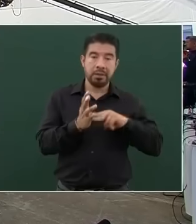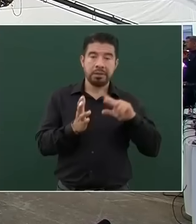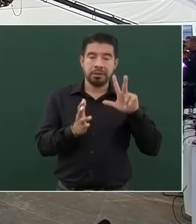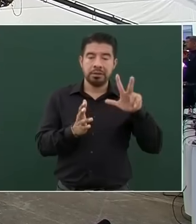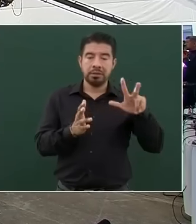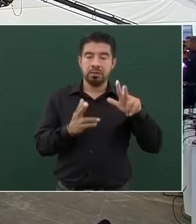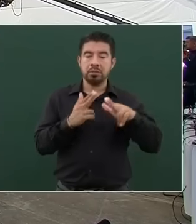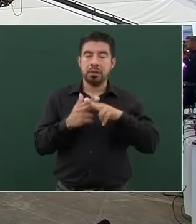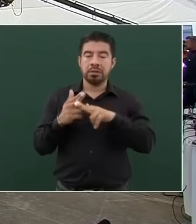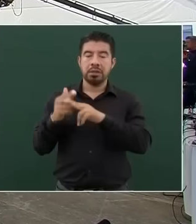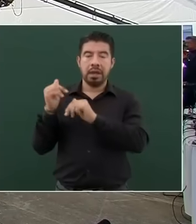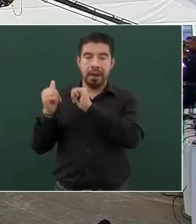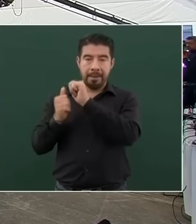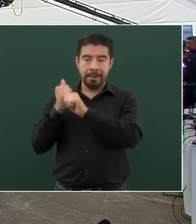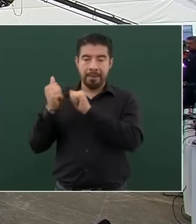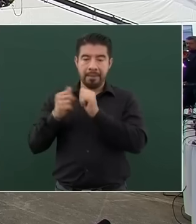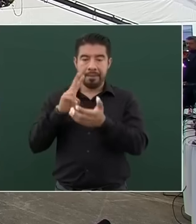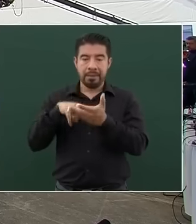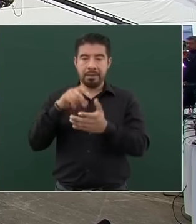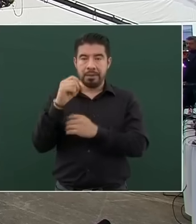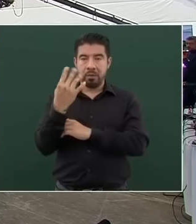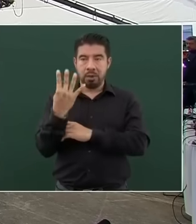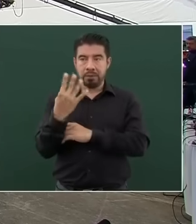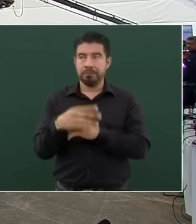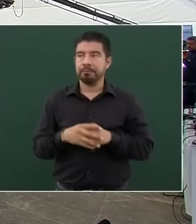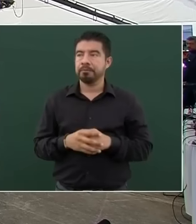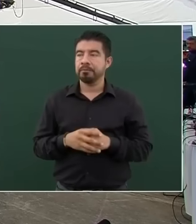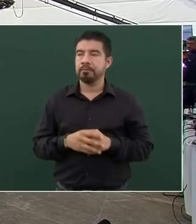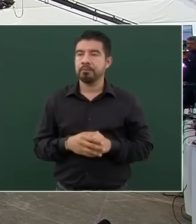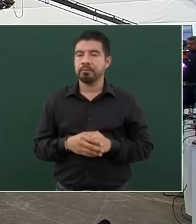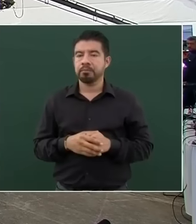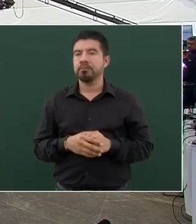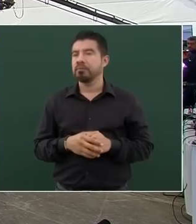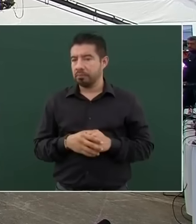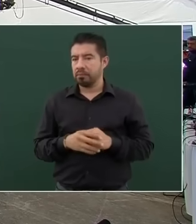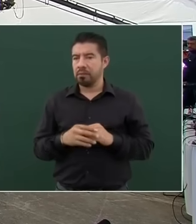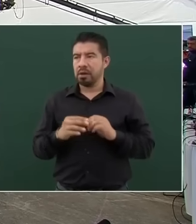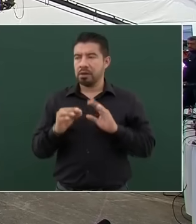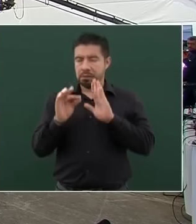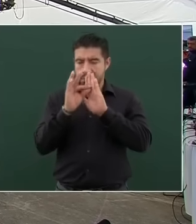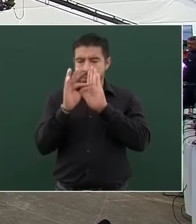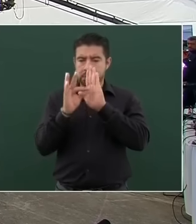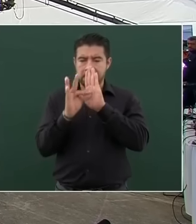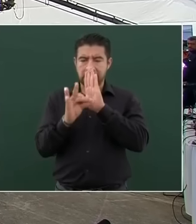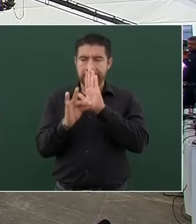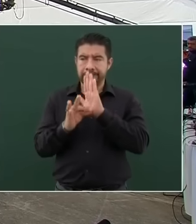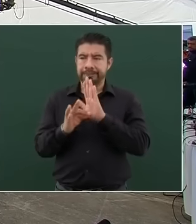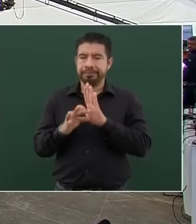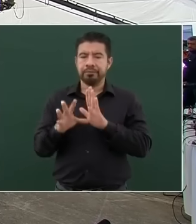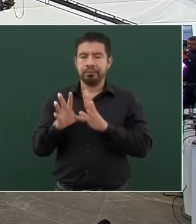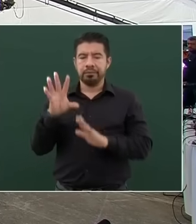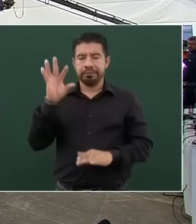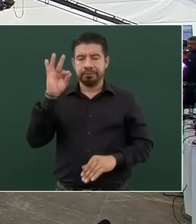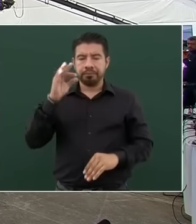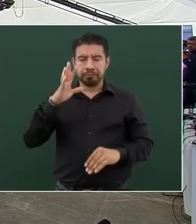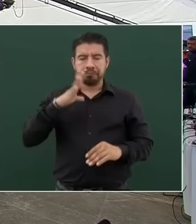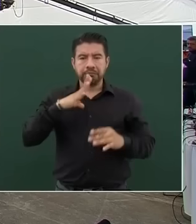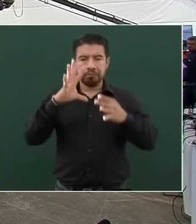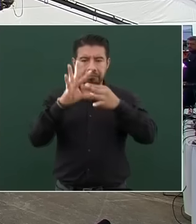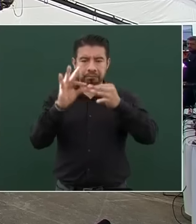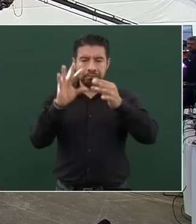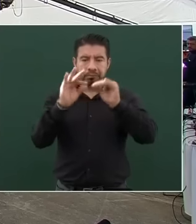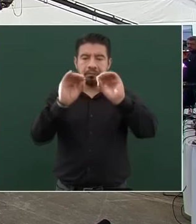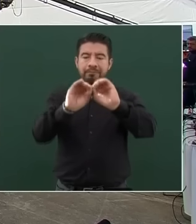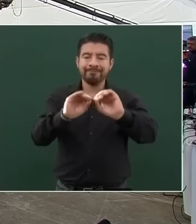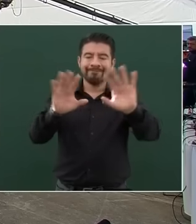24 aquí hay que aclarar Porque no eh